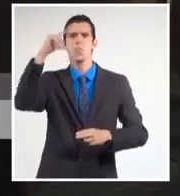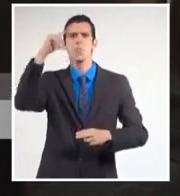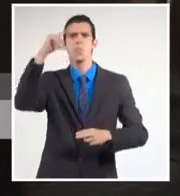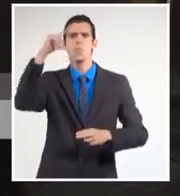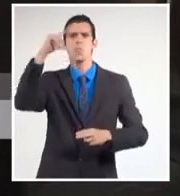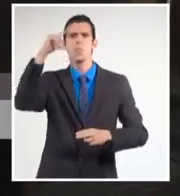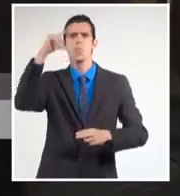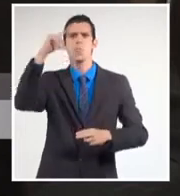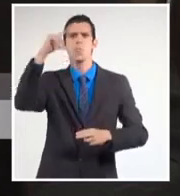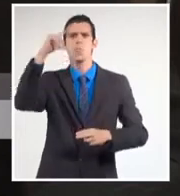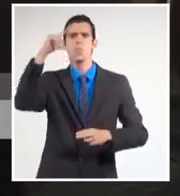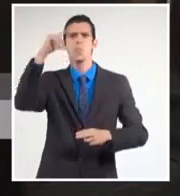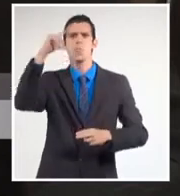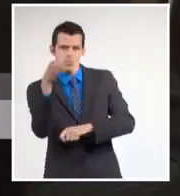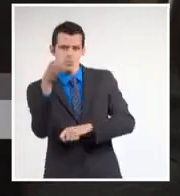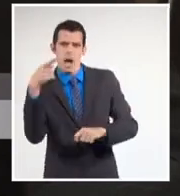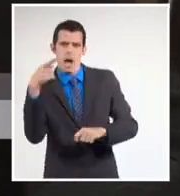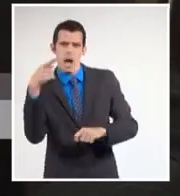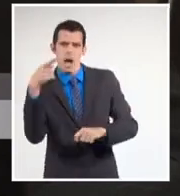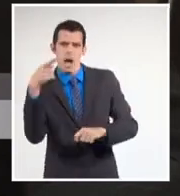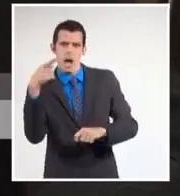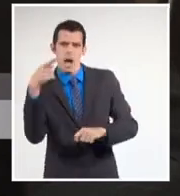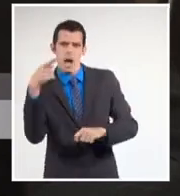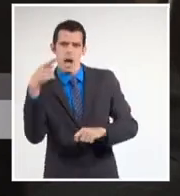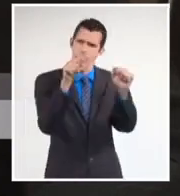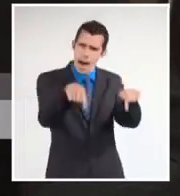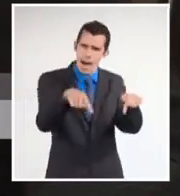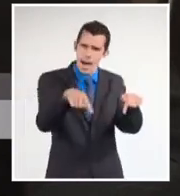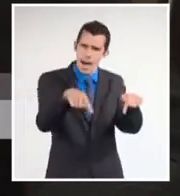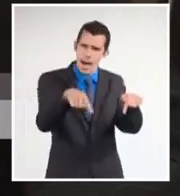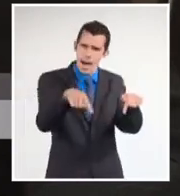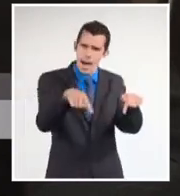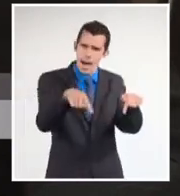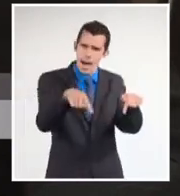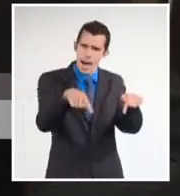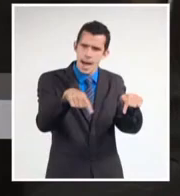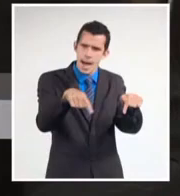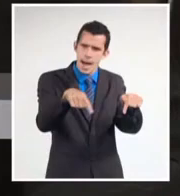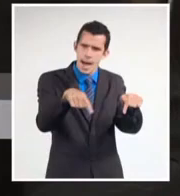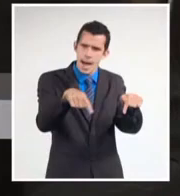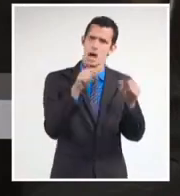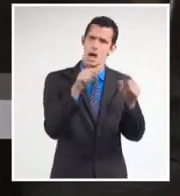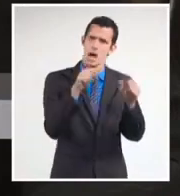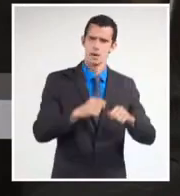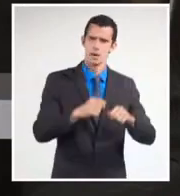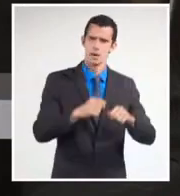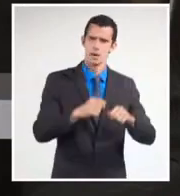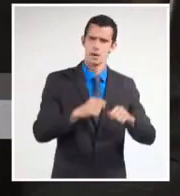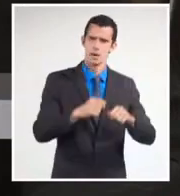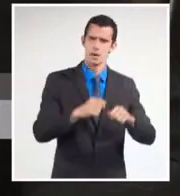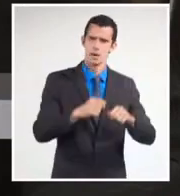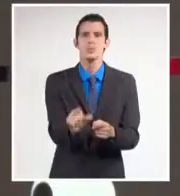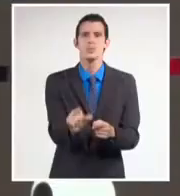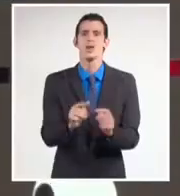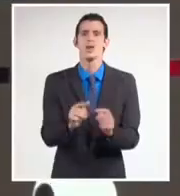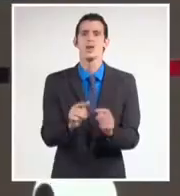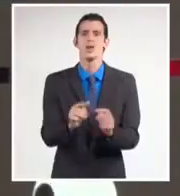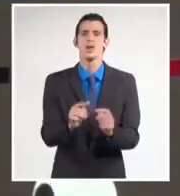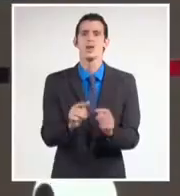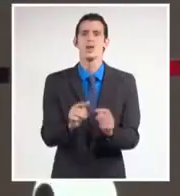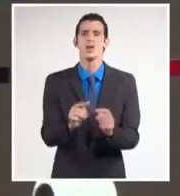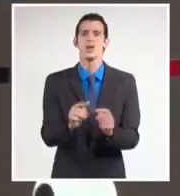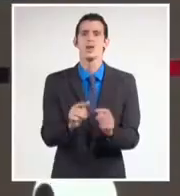y comunidades donde están enclavados los centrales. La gente en el central, la gente en el batey tiene que saber qué significa salvar la